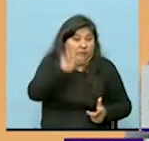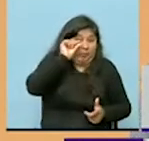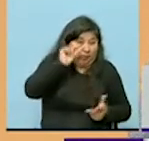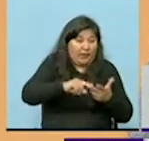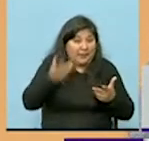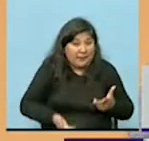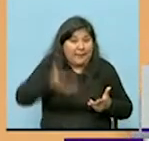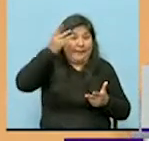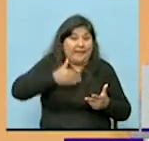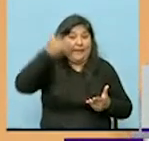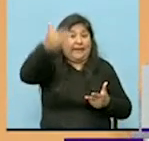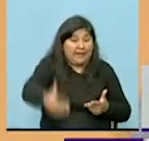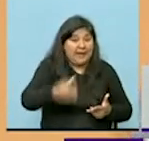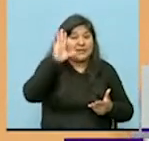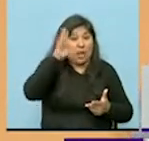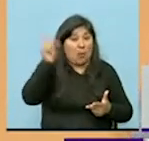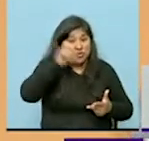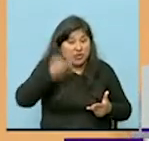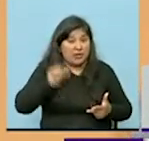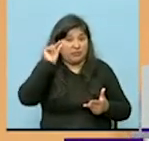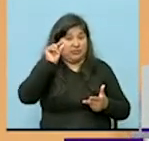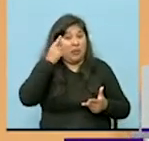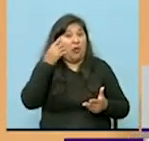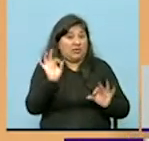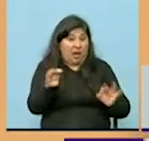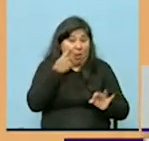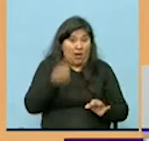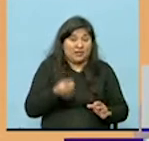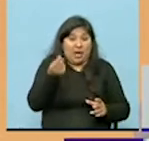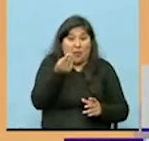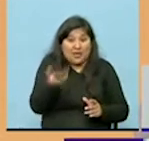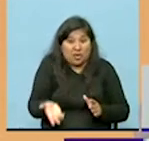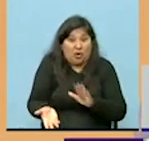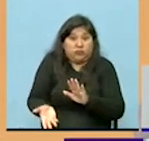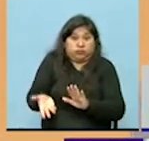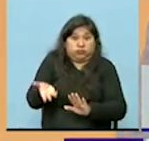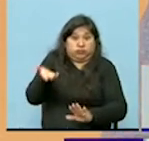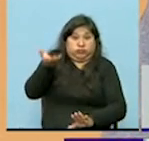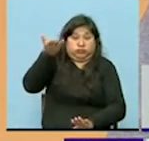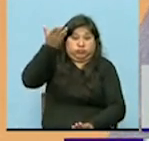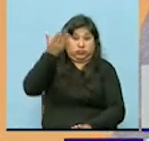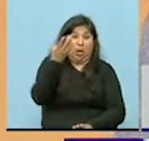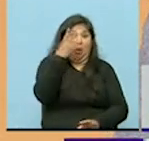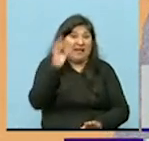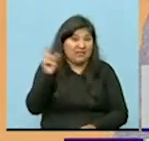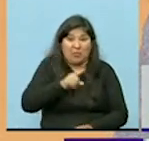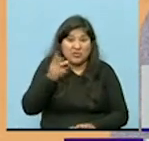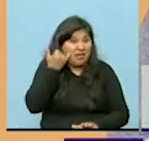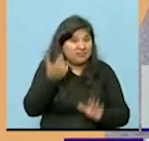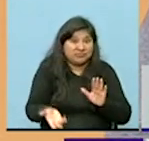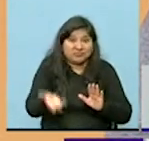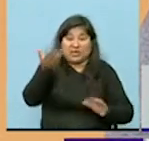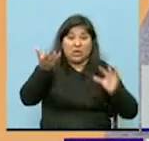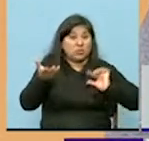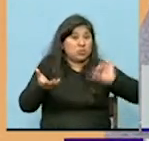30 y ya en este semestre ha pasado los 15 y nos quieren dar un 10 para todo el año no desembolsan los gastos